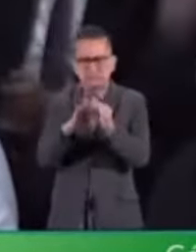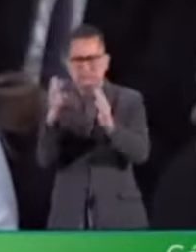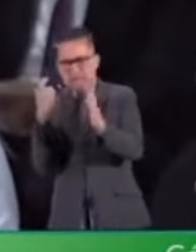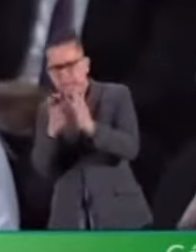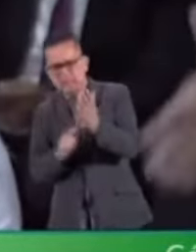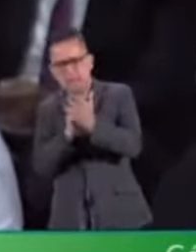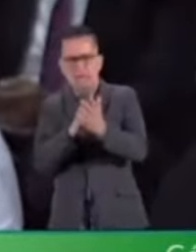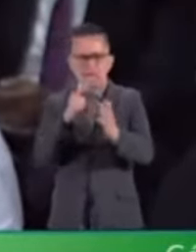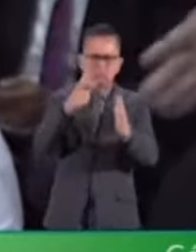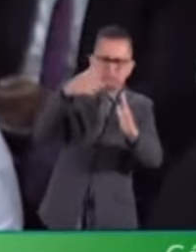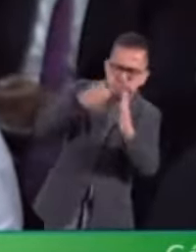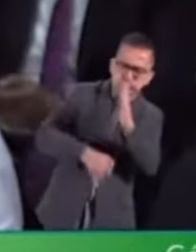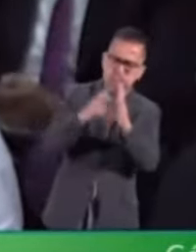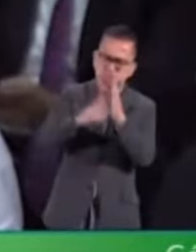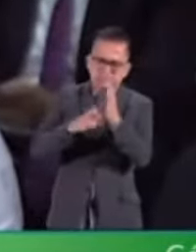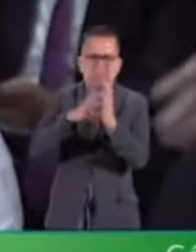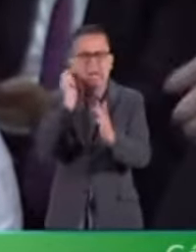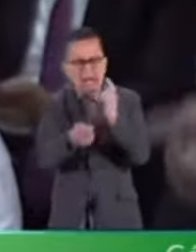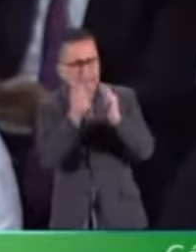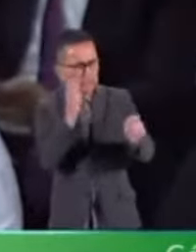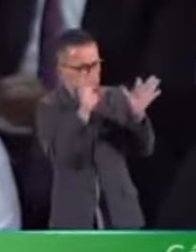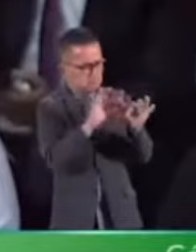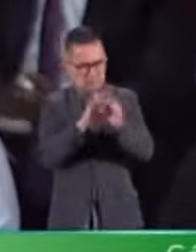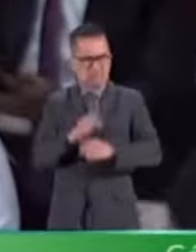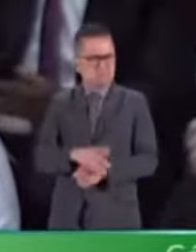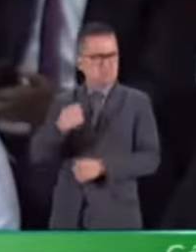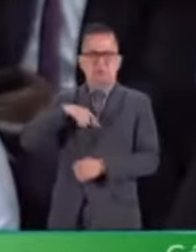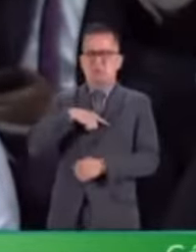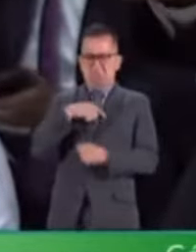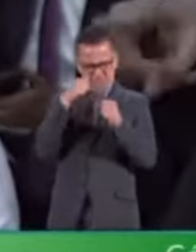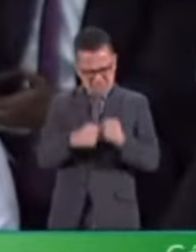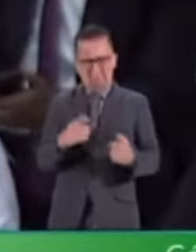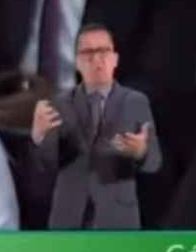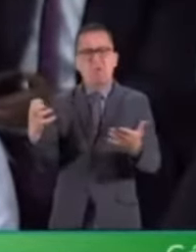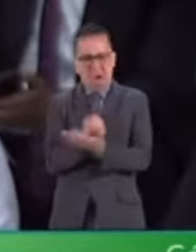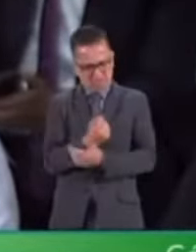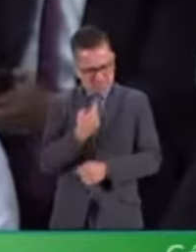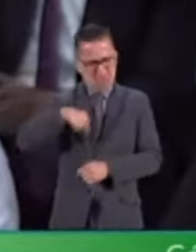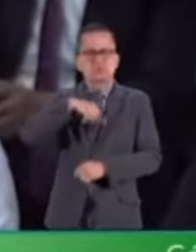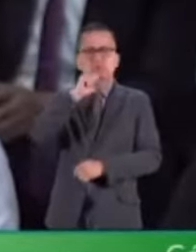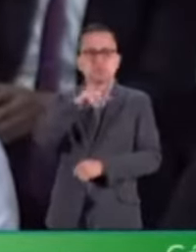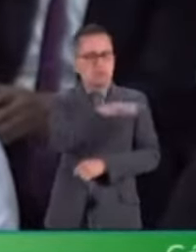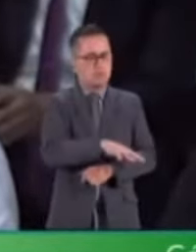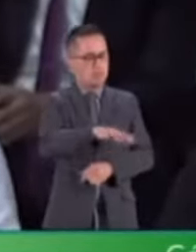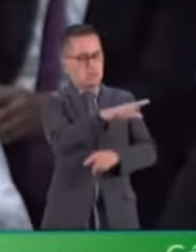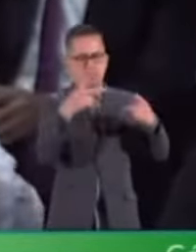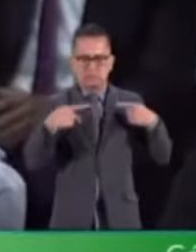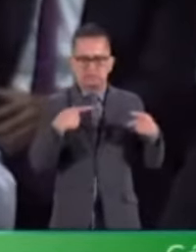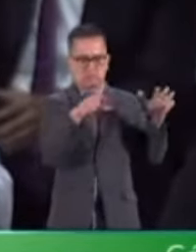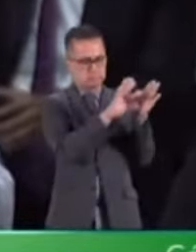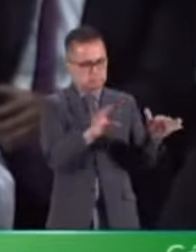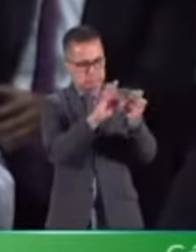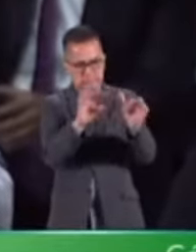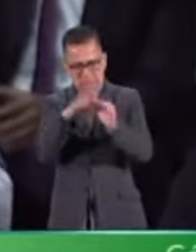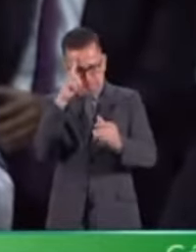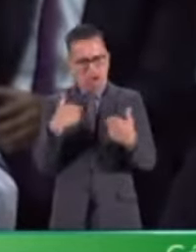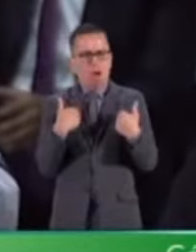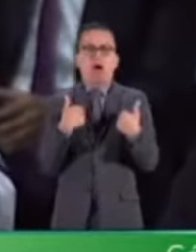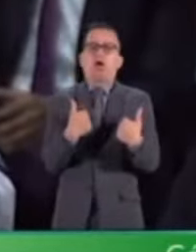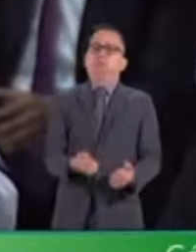debatamos, deliberamos, vamos a vencer y a convencer a los ciudadanos y ciudadanas de